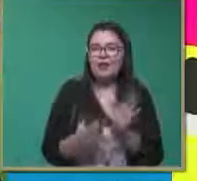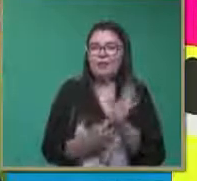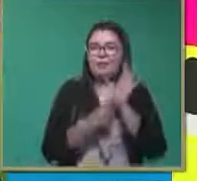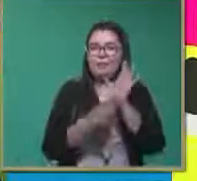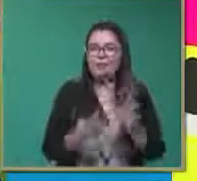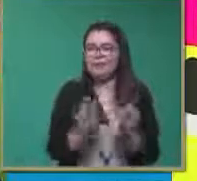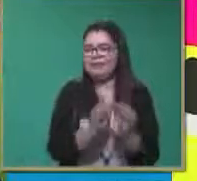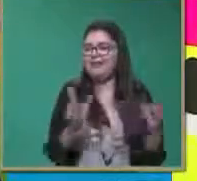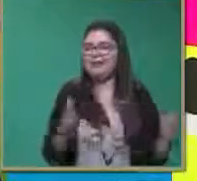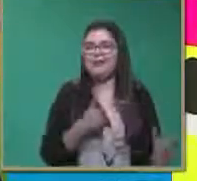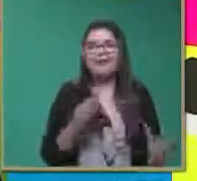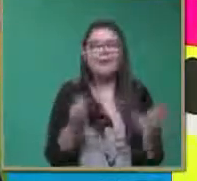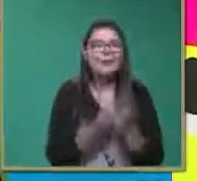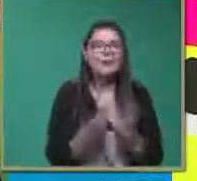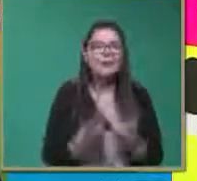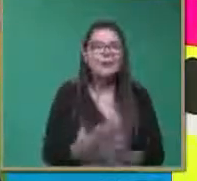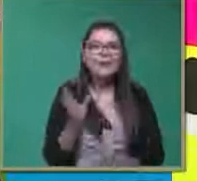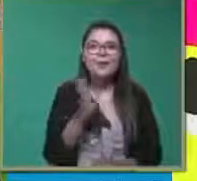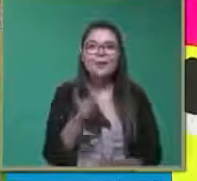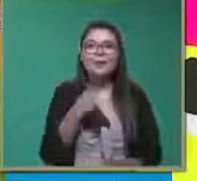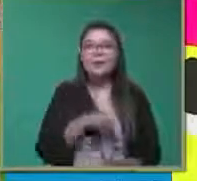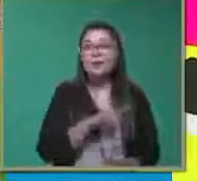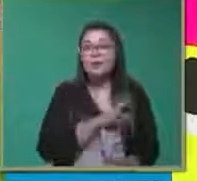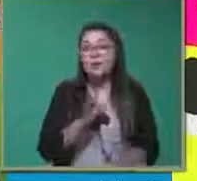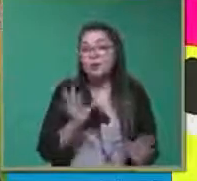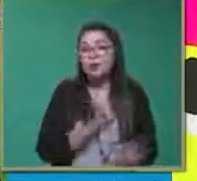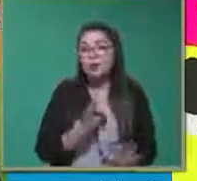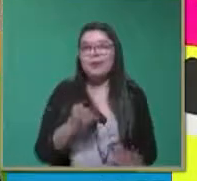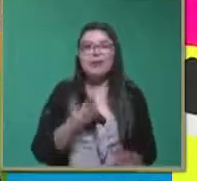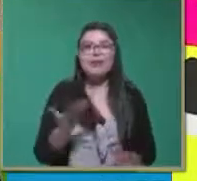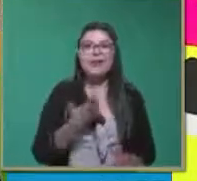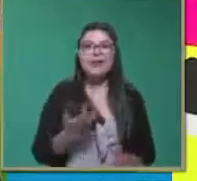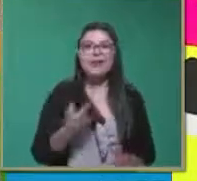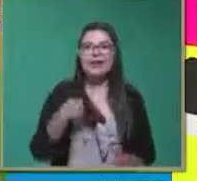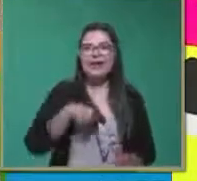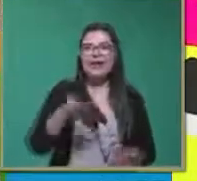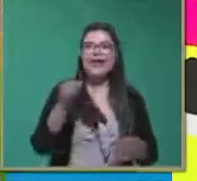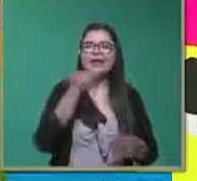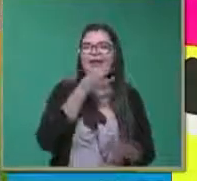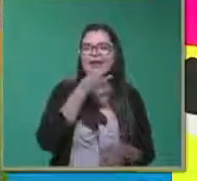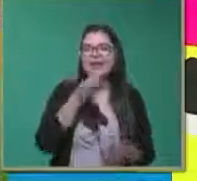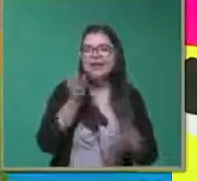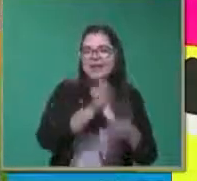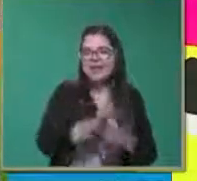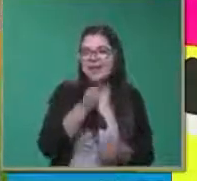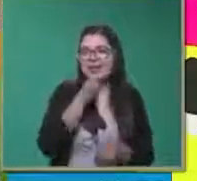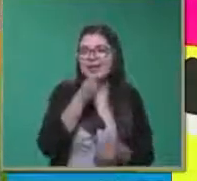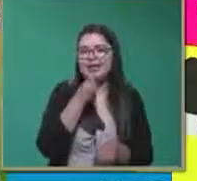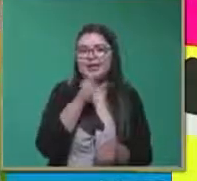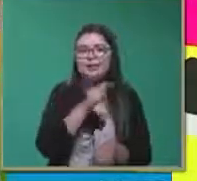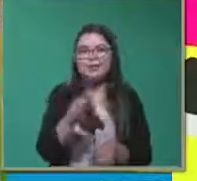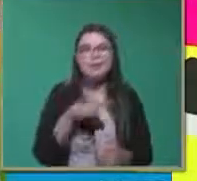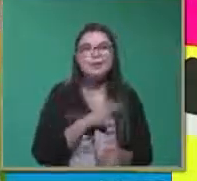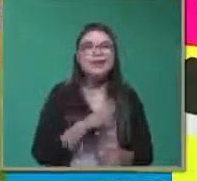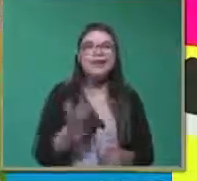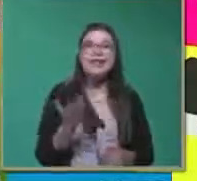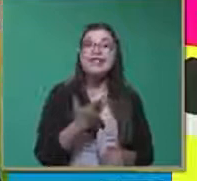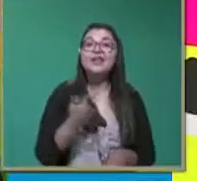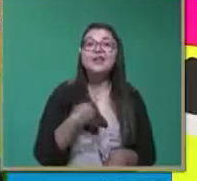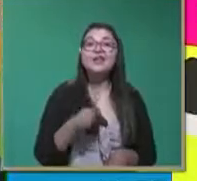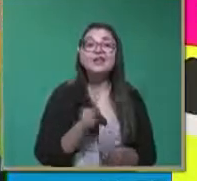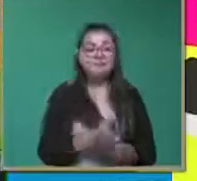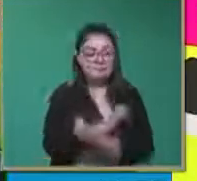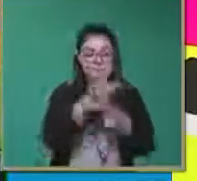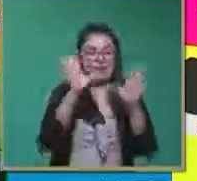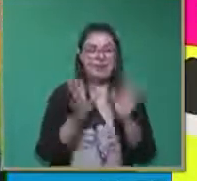nosotros podamos realizar en este tipo de eventos o en estas fiestas del Día del Niño. Ustedes mismos pueden hacer sus propios trucos y presentaciones. Y